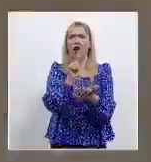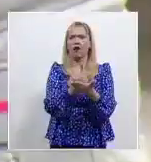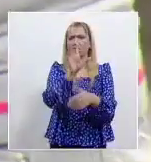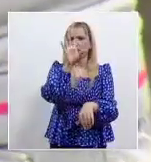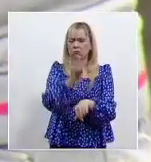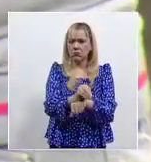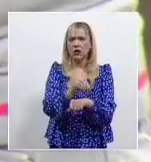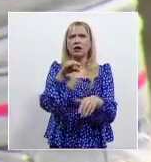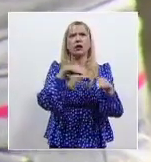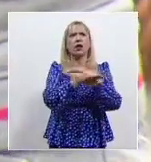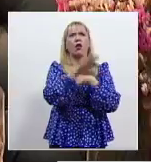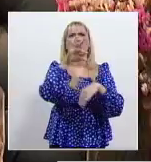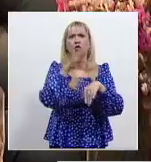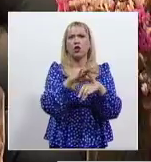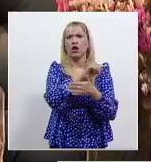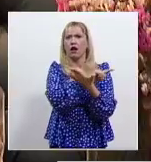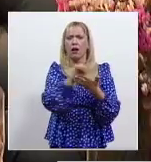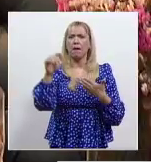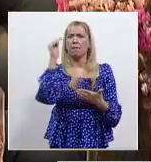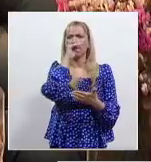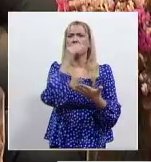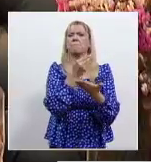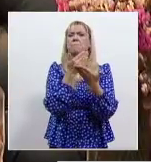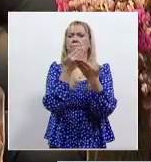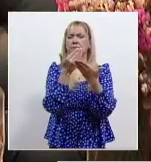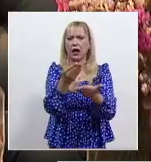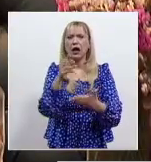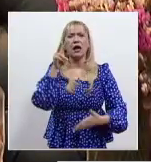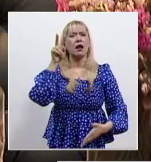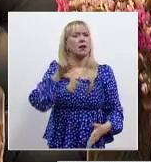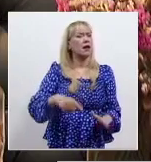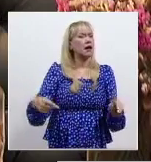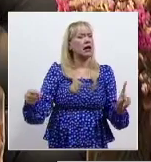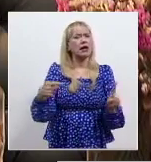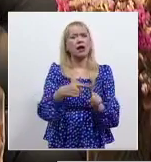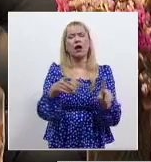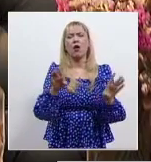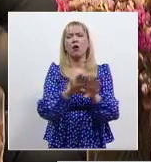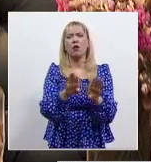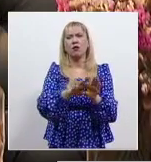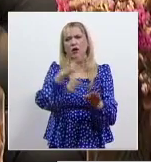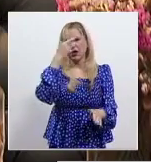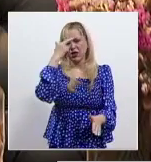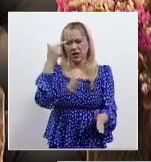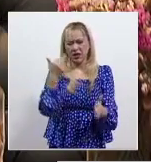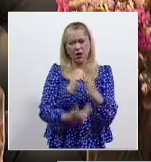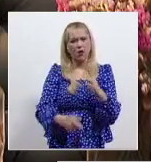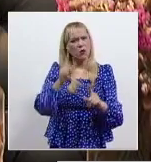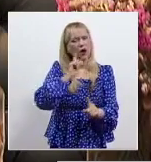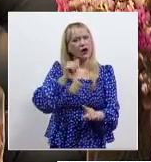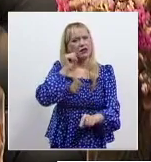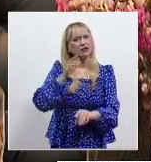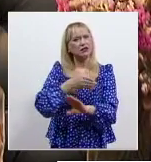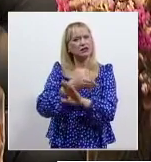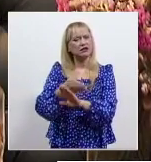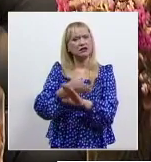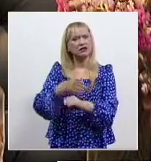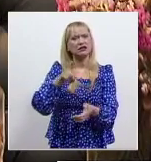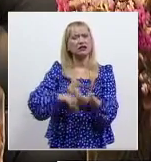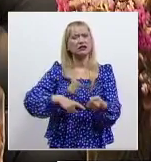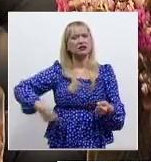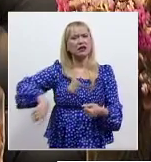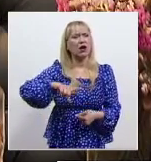gratuito, indicó. Es una forma de violencia en contra de las mujeres desde el Estado, desde